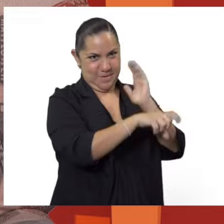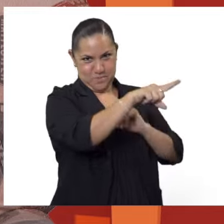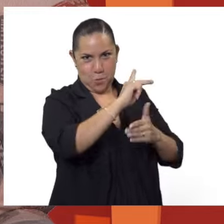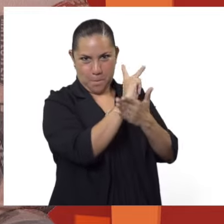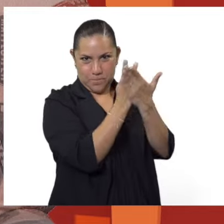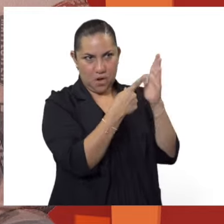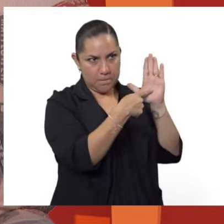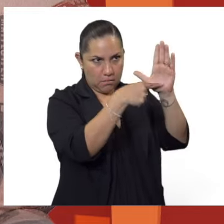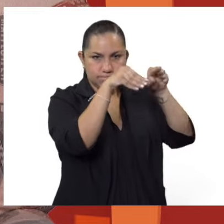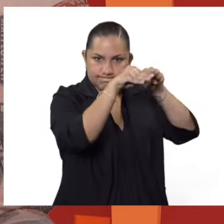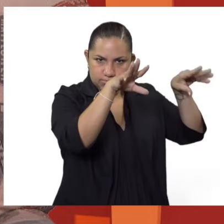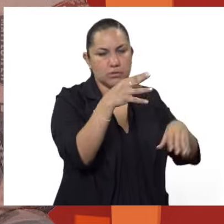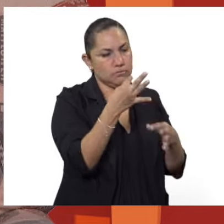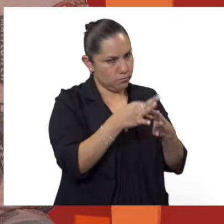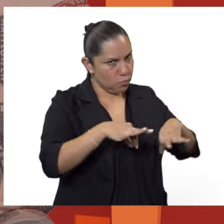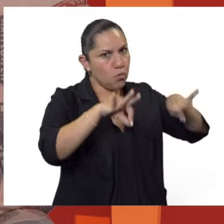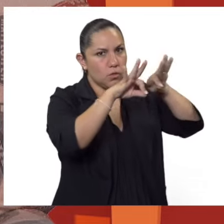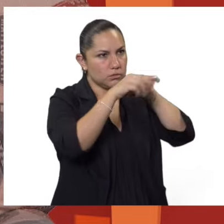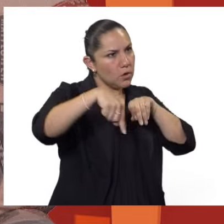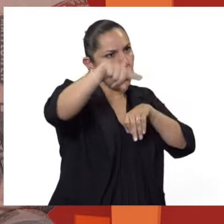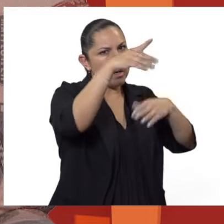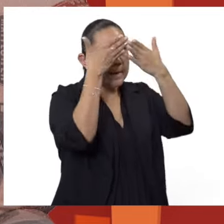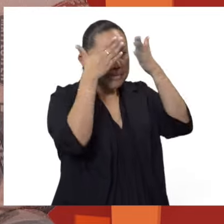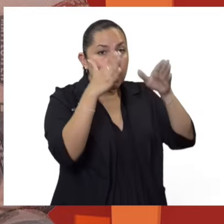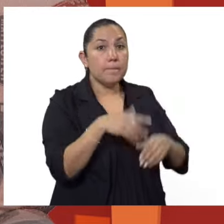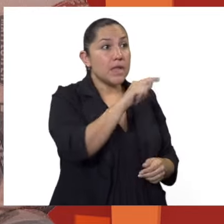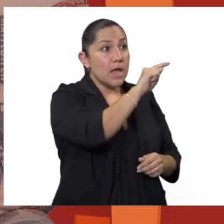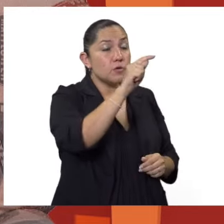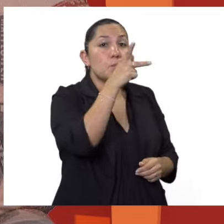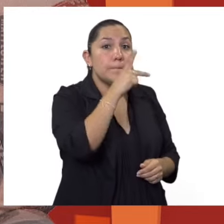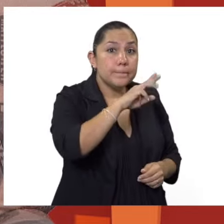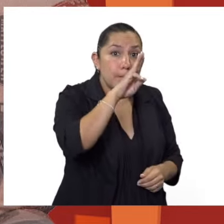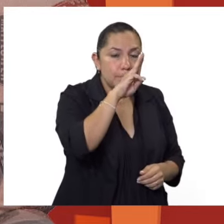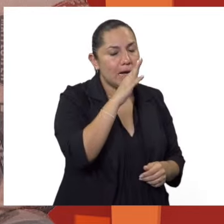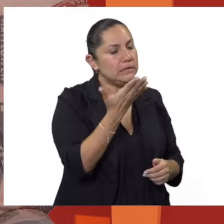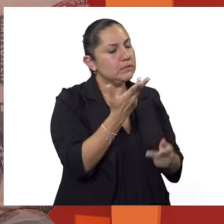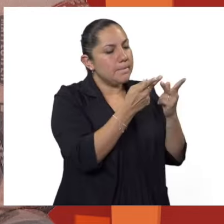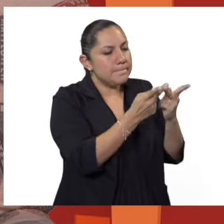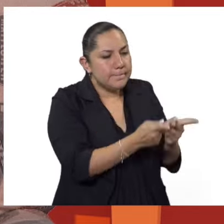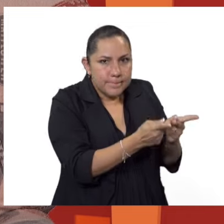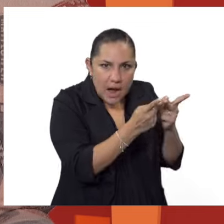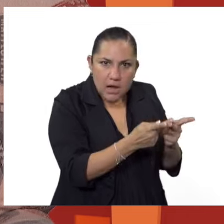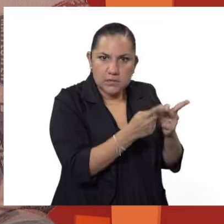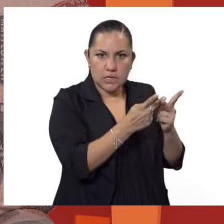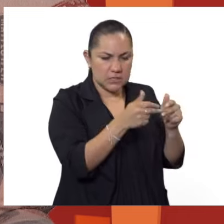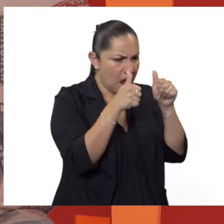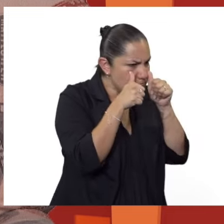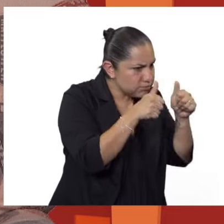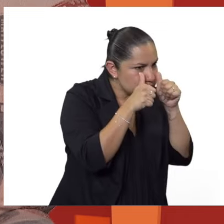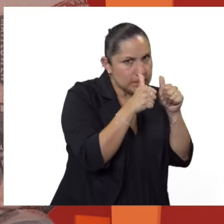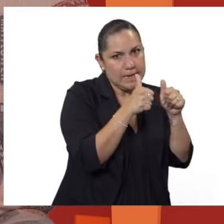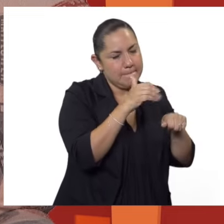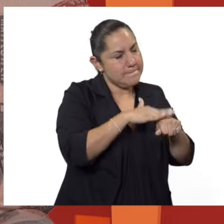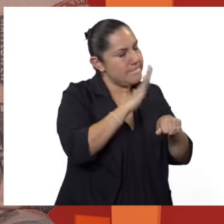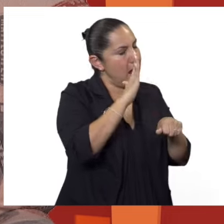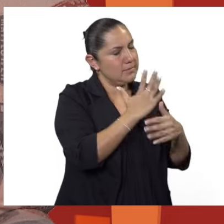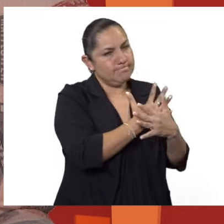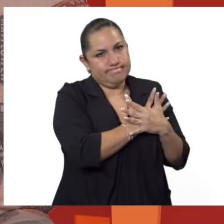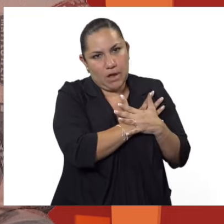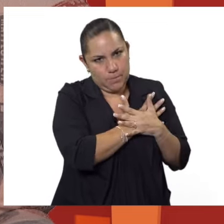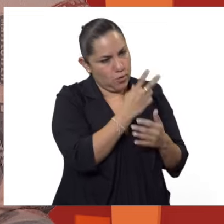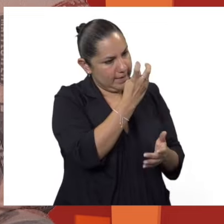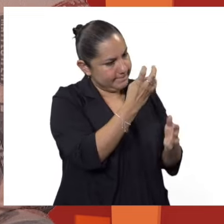ayuda y para los papás perseverancia paciencia y sobre todo